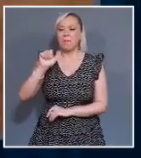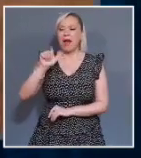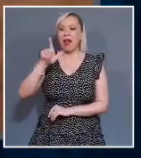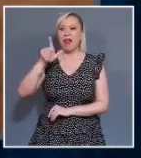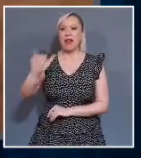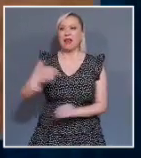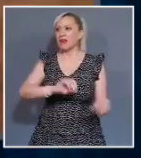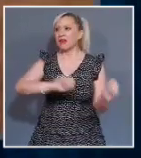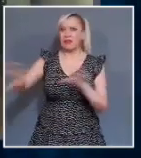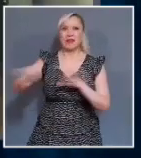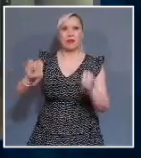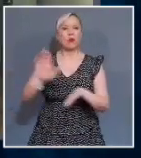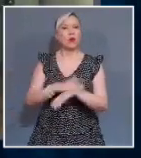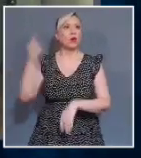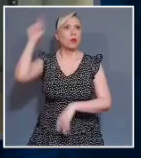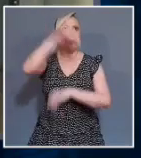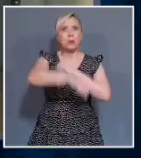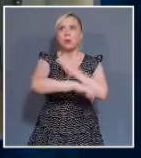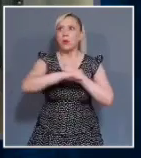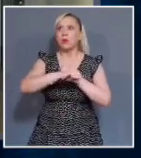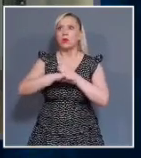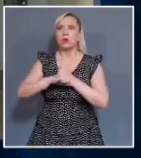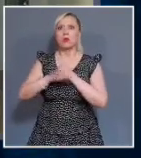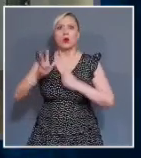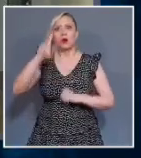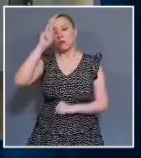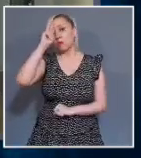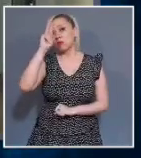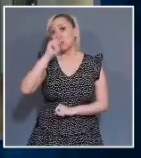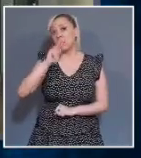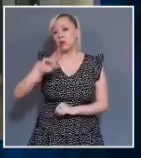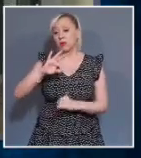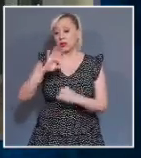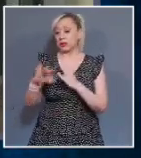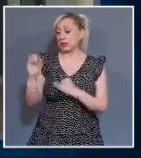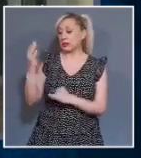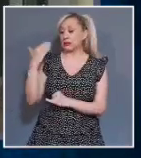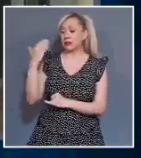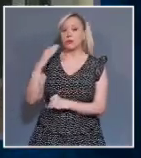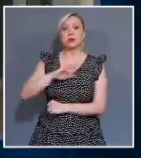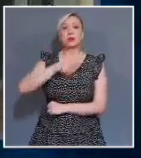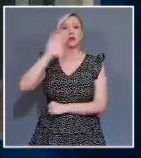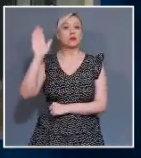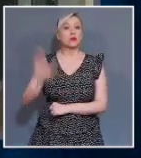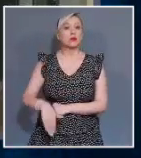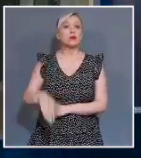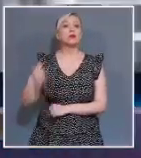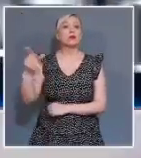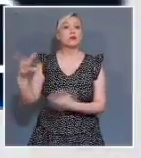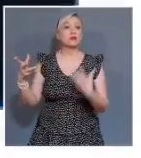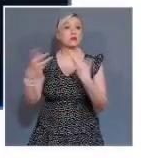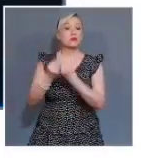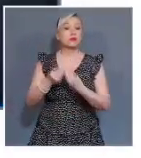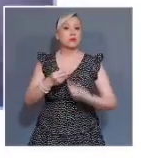atentados cerca de esta. El último de ellos se cobró la vida del jefe de gabinete del presidente Assimi Goïta.